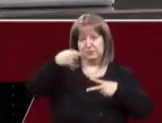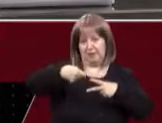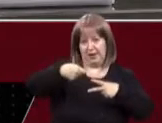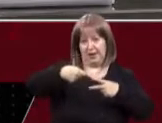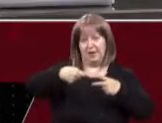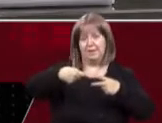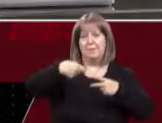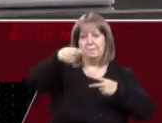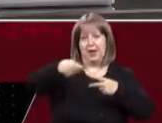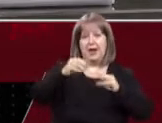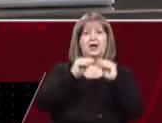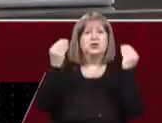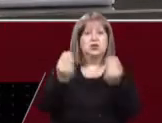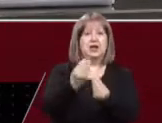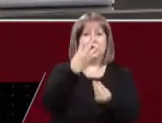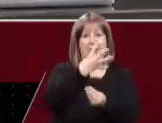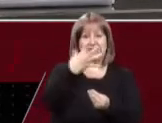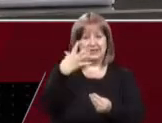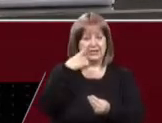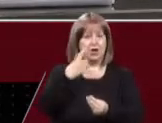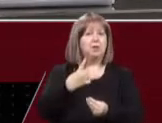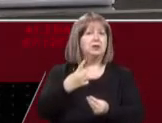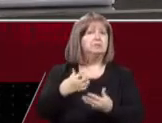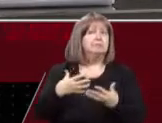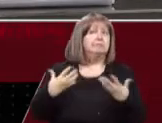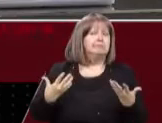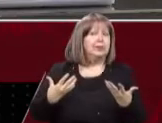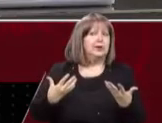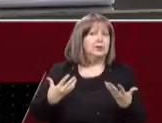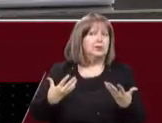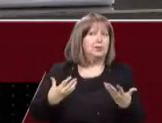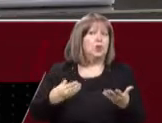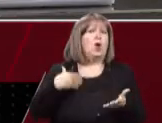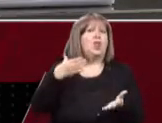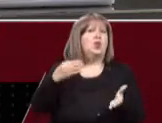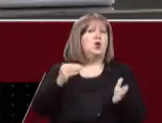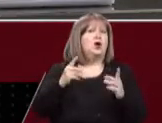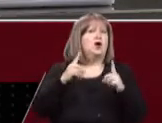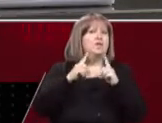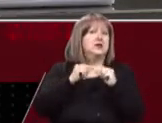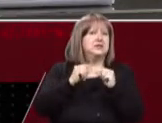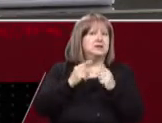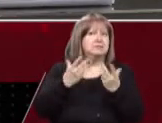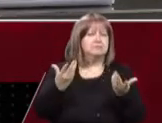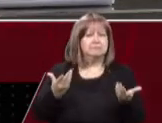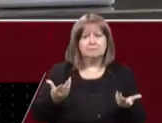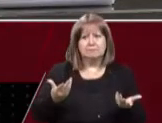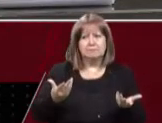va a asignarse y en qué fecha, en cuántas cuotas, cuál es el universo